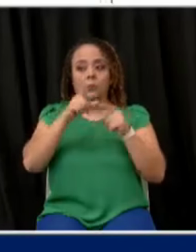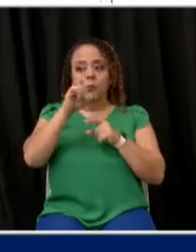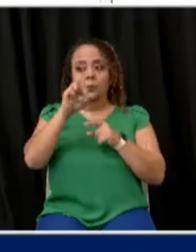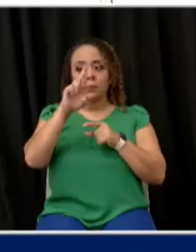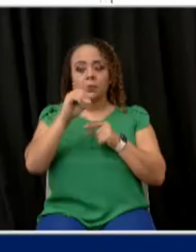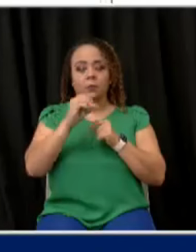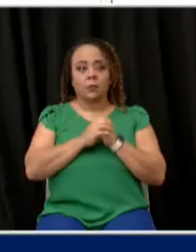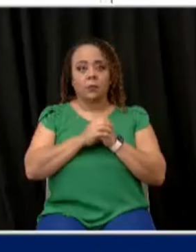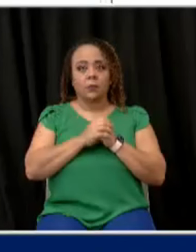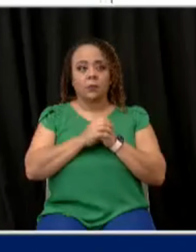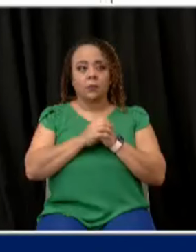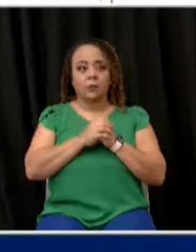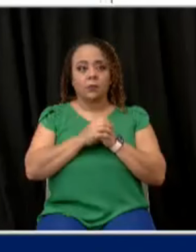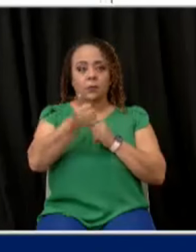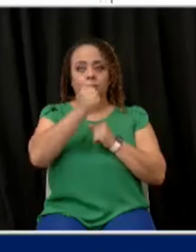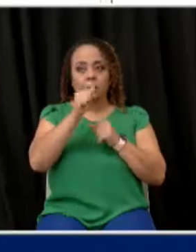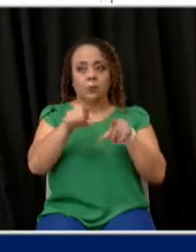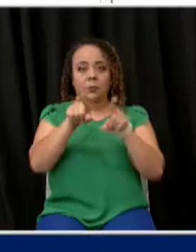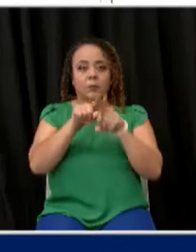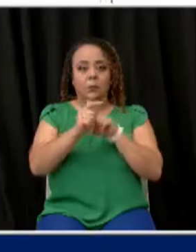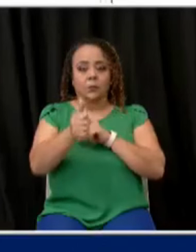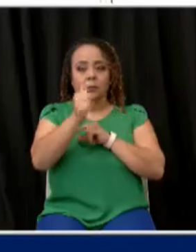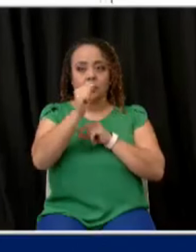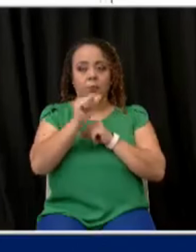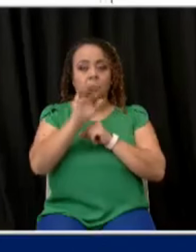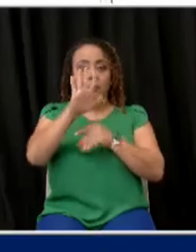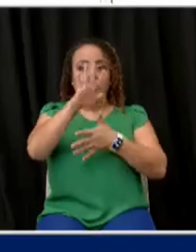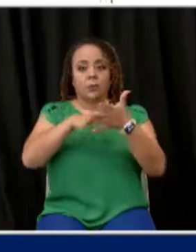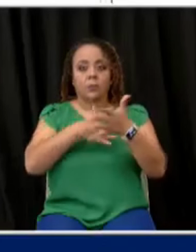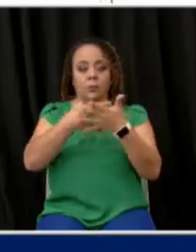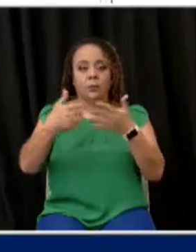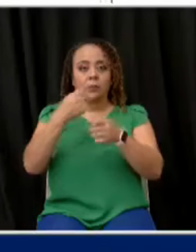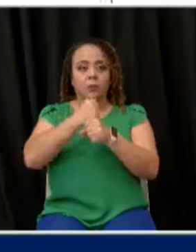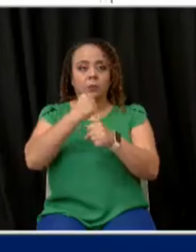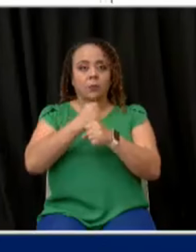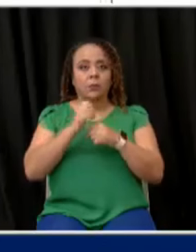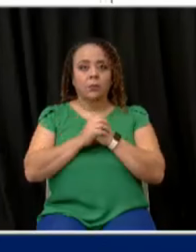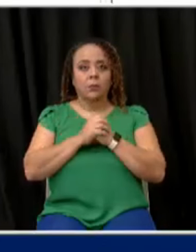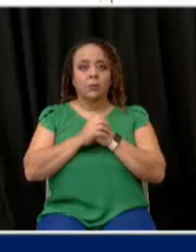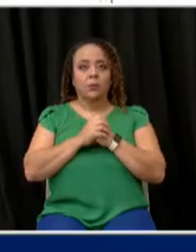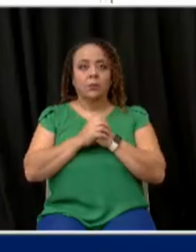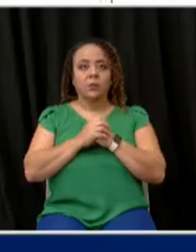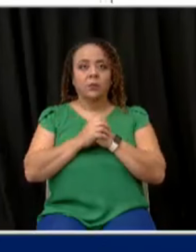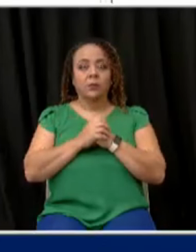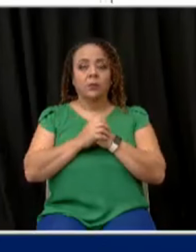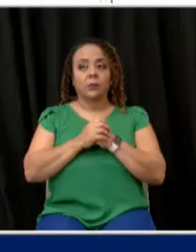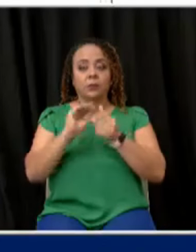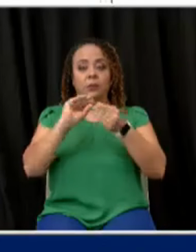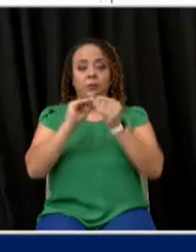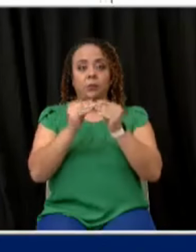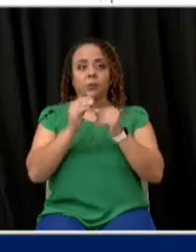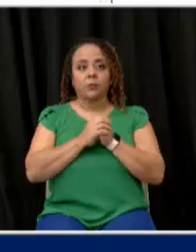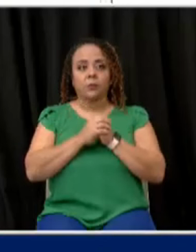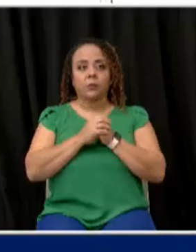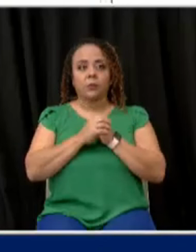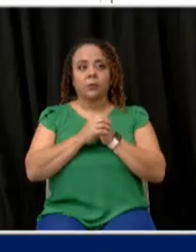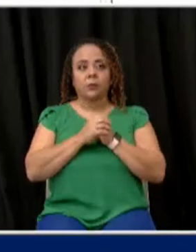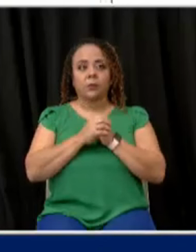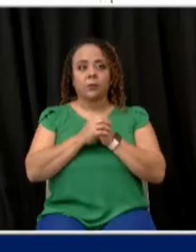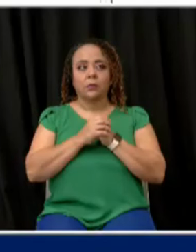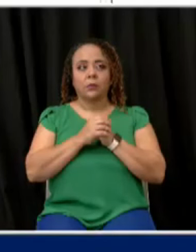hidratante, aparte del agua, en su jornada laboral, la cantidad